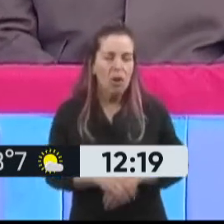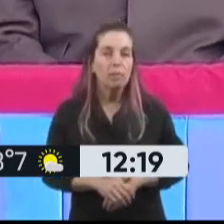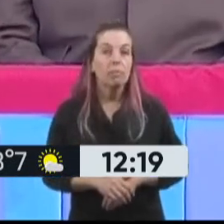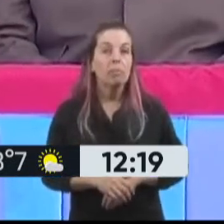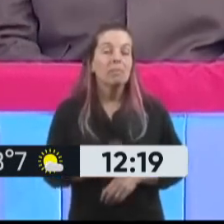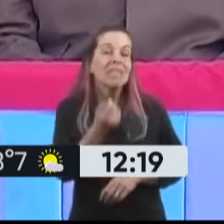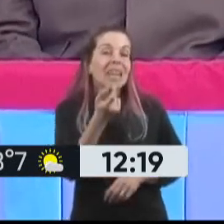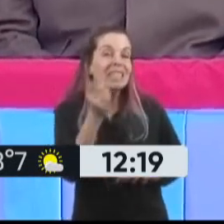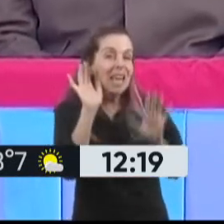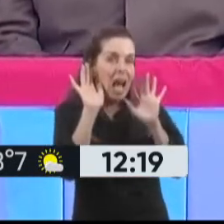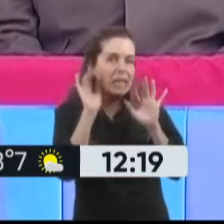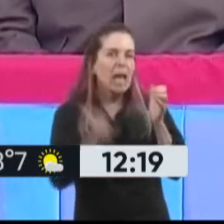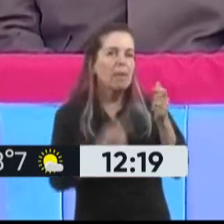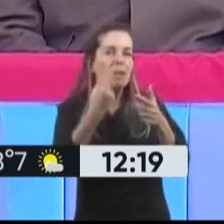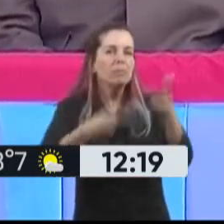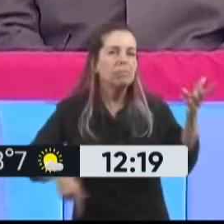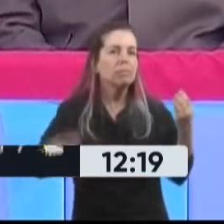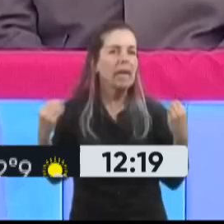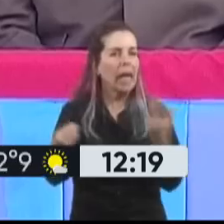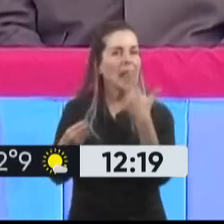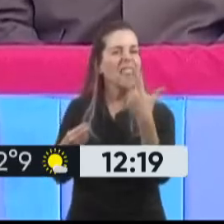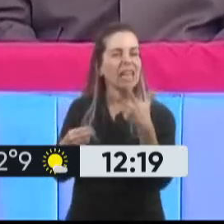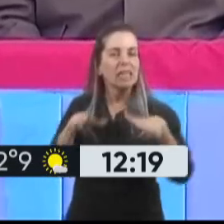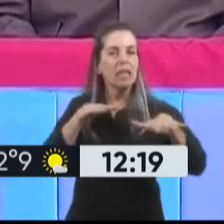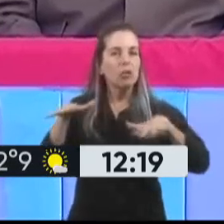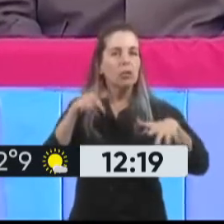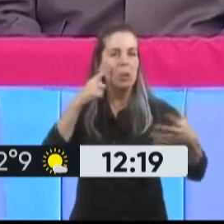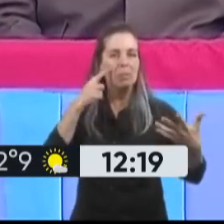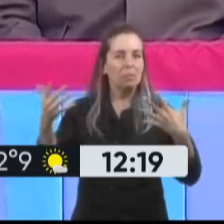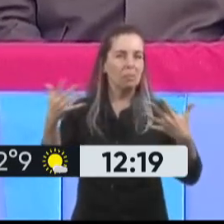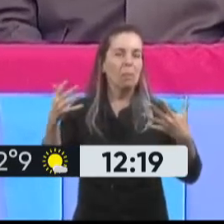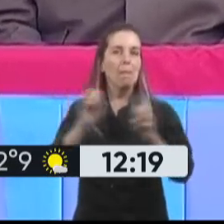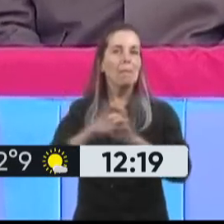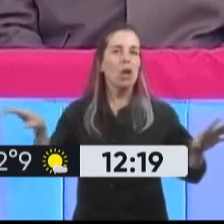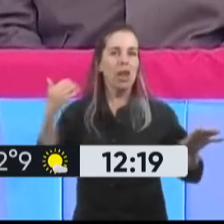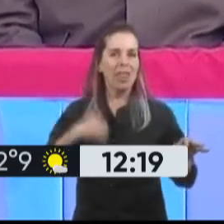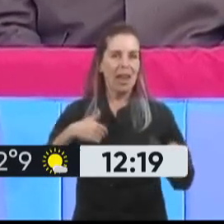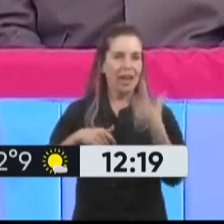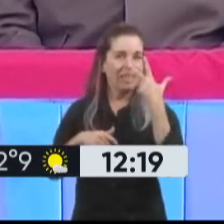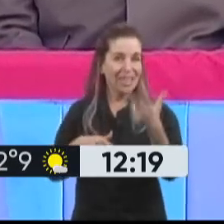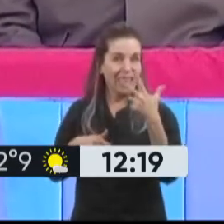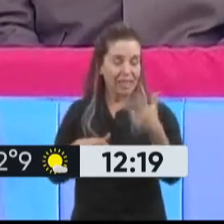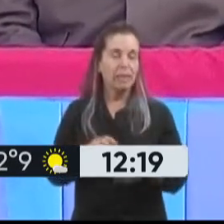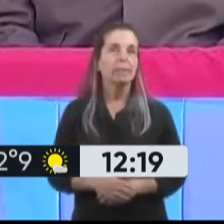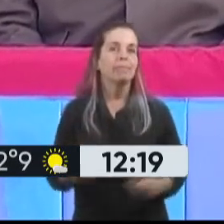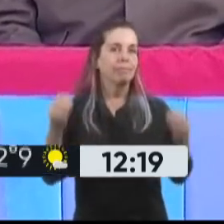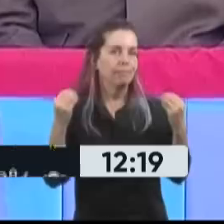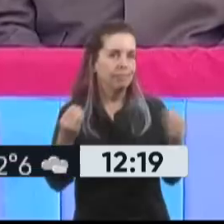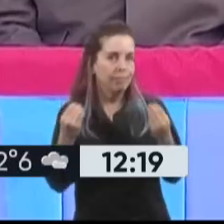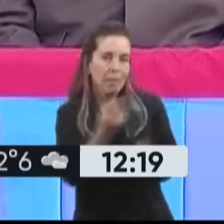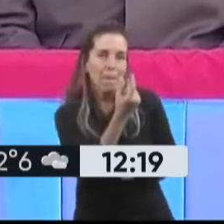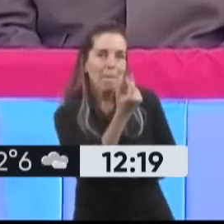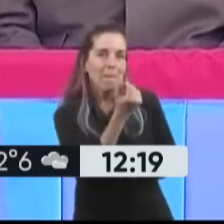se combinaban elementos de las 3 peores crisis que tuvo la Argentina. En el plano